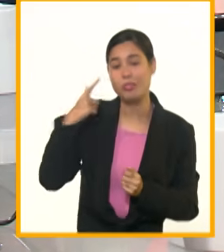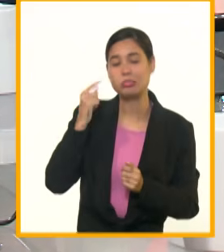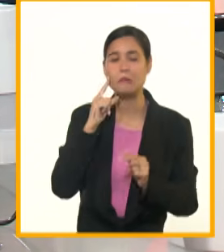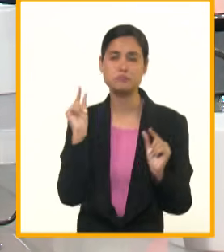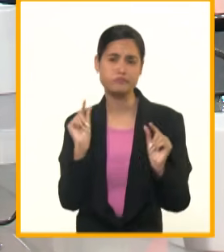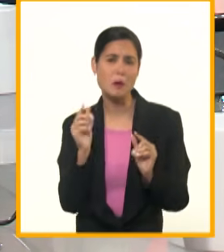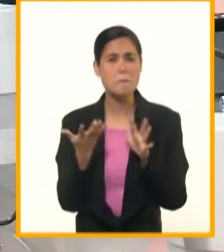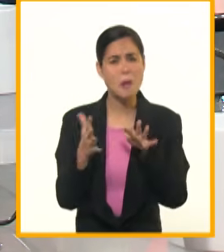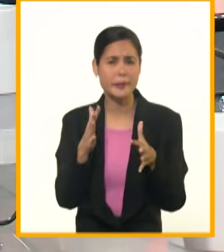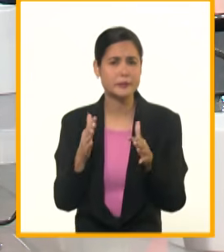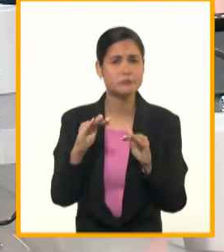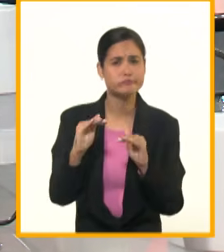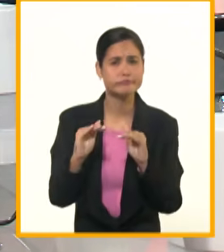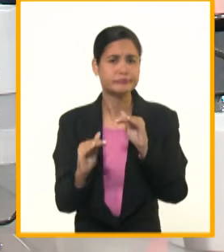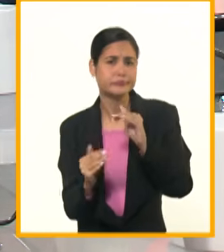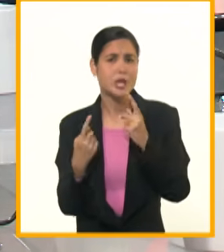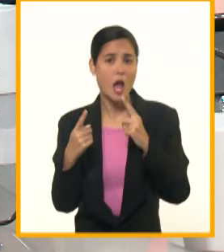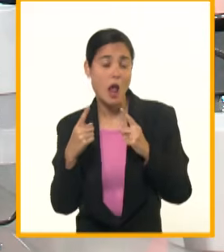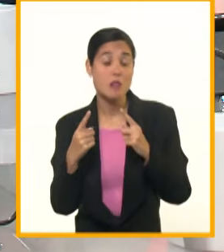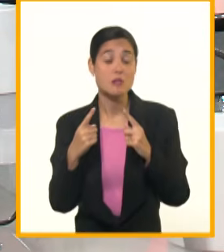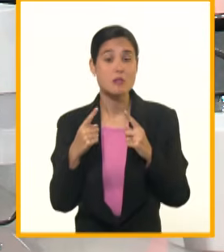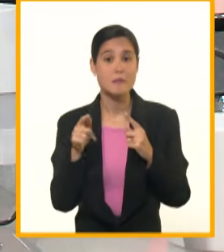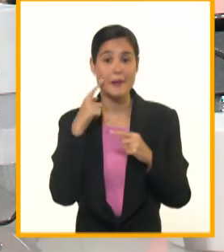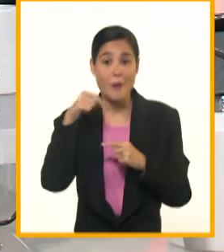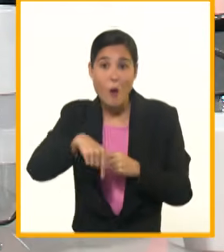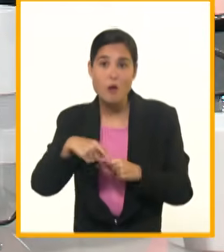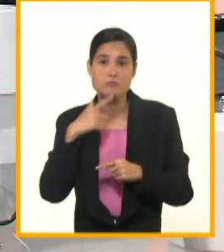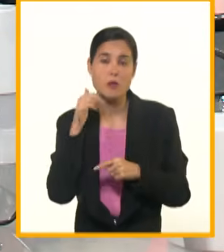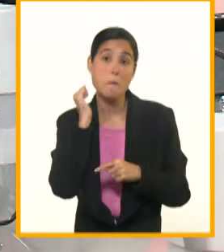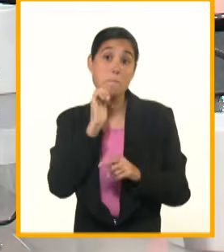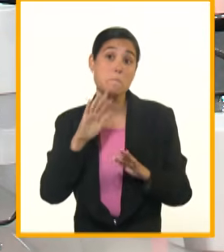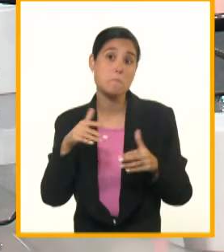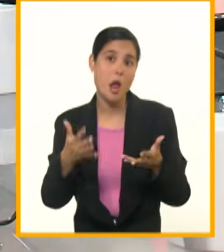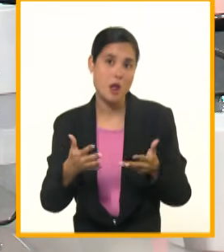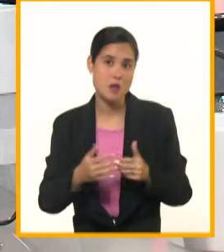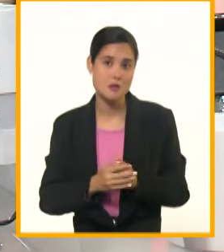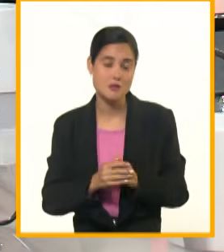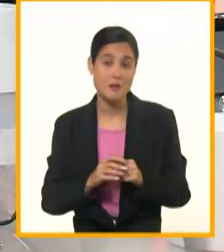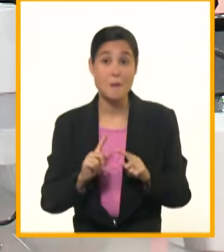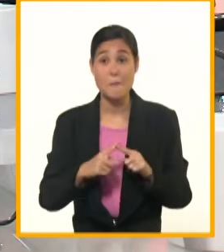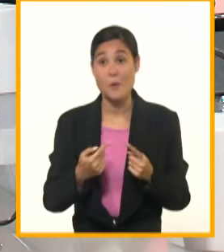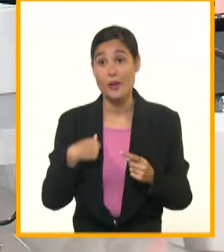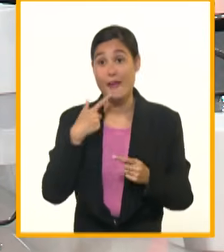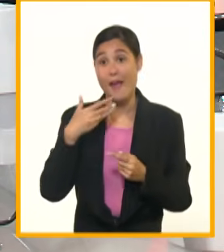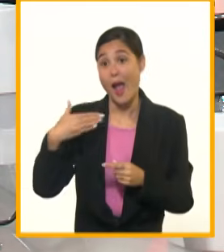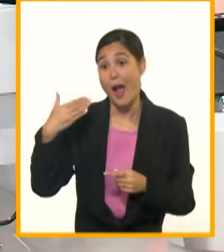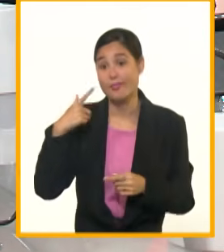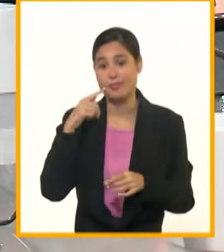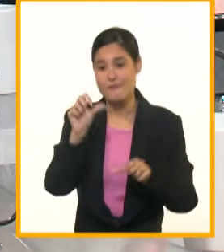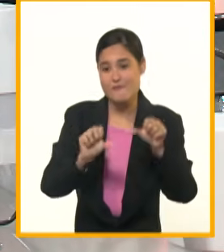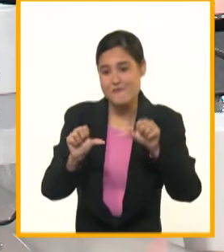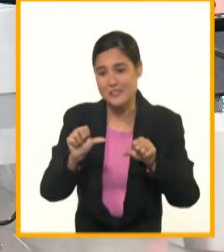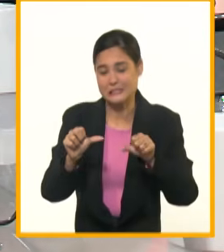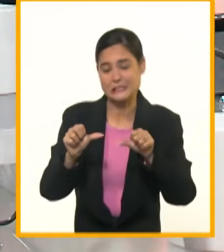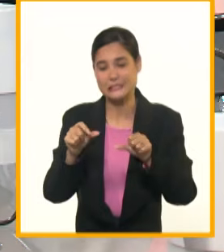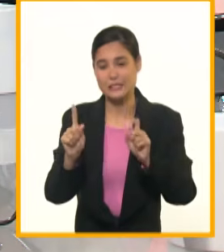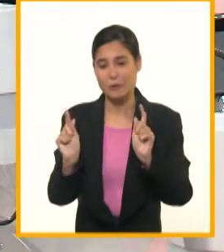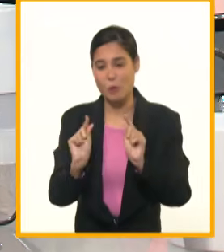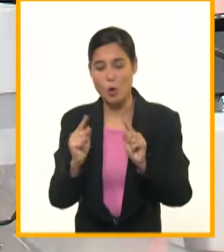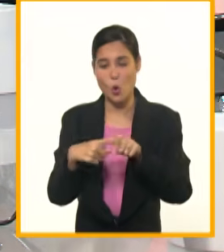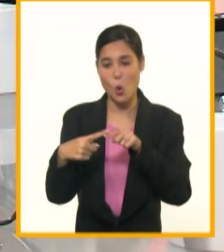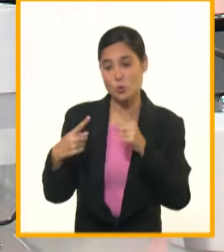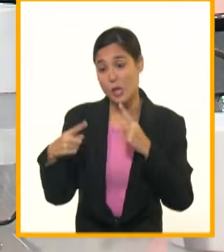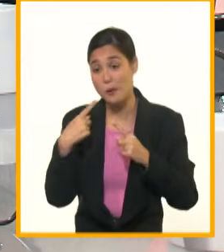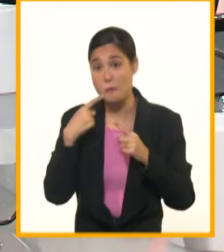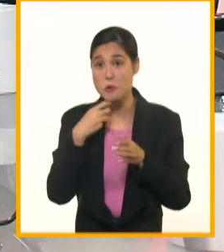los que tradicionalmente se tenían, porque no hay fertilizantes, no hay herbicidas, pero solo con ese esfuerzo que ha hecho el pueblo, los productores,